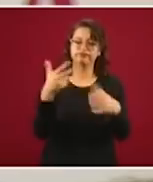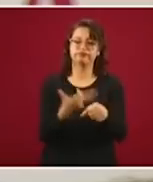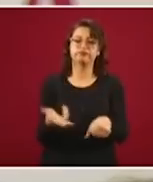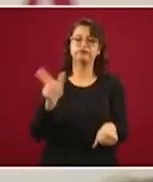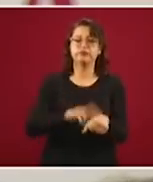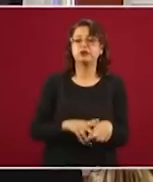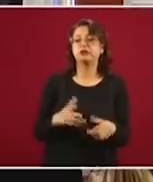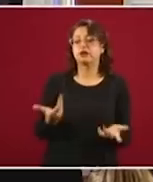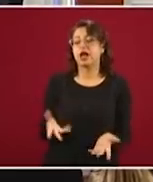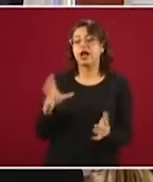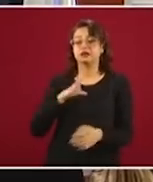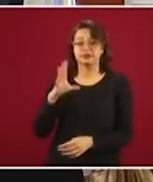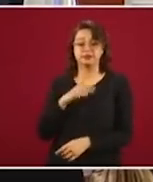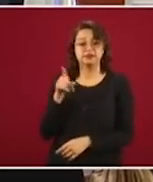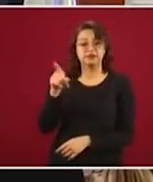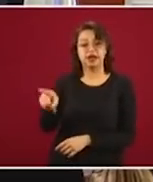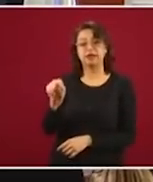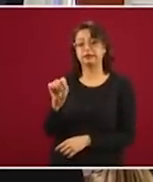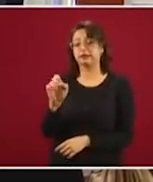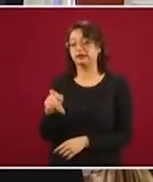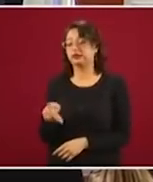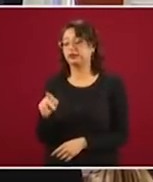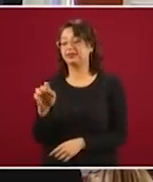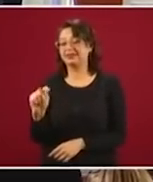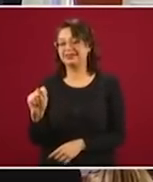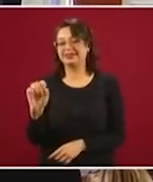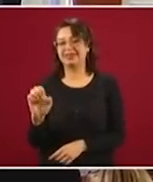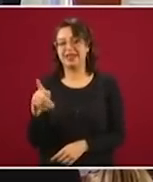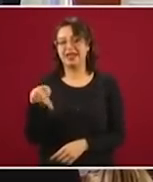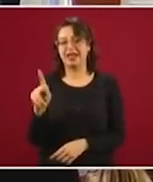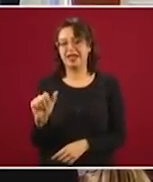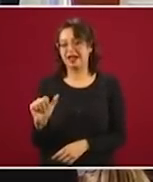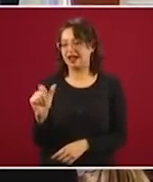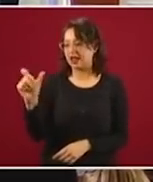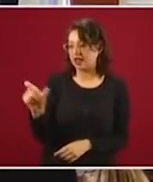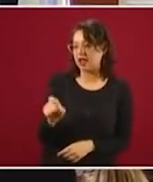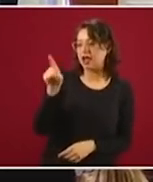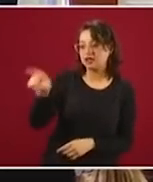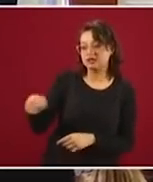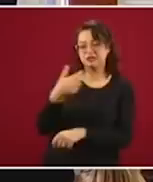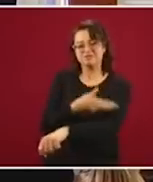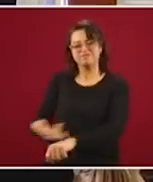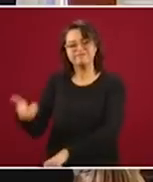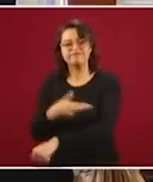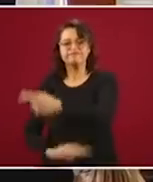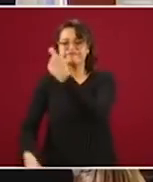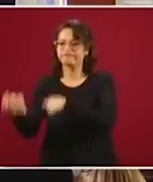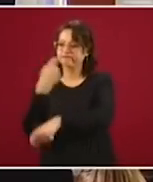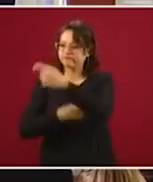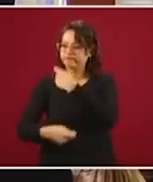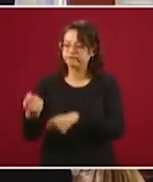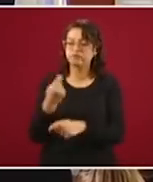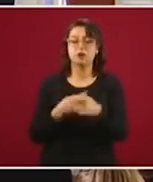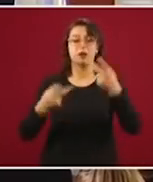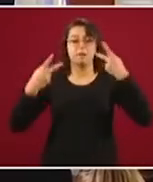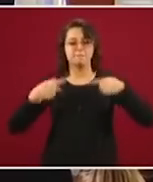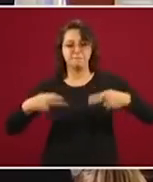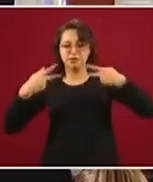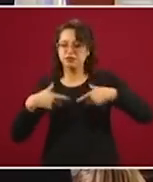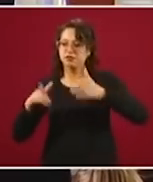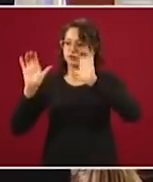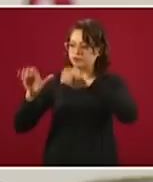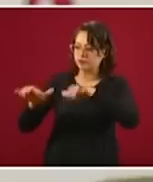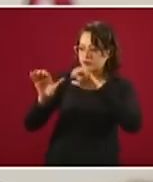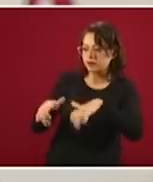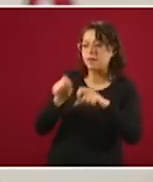Tecash, el punto clave era tener los equipos de salud. Hubo una gestión muy ágil, sin burocracia,